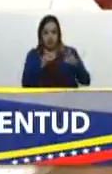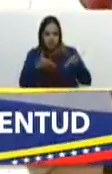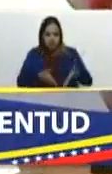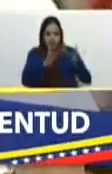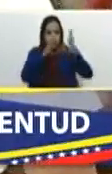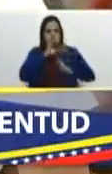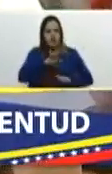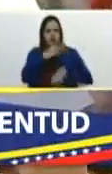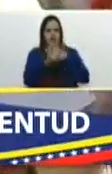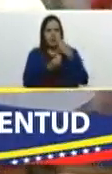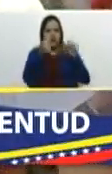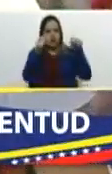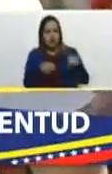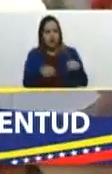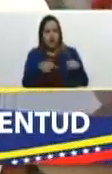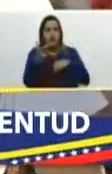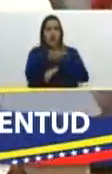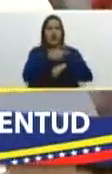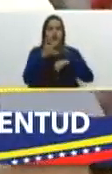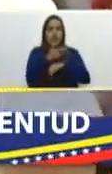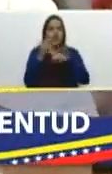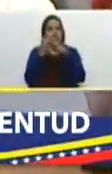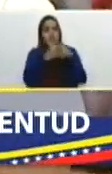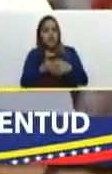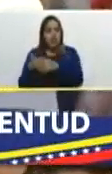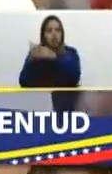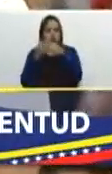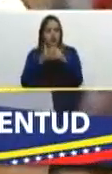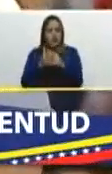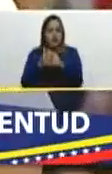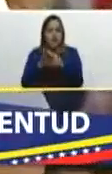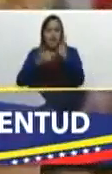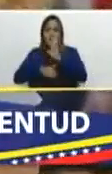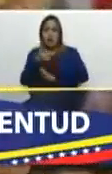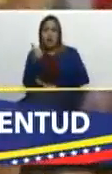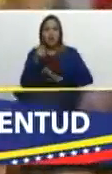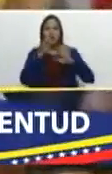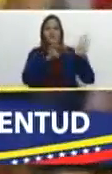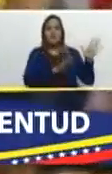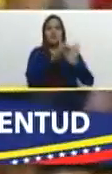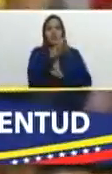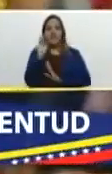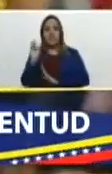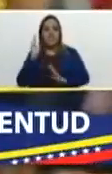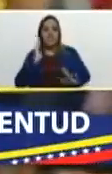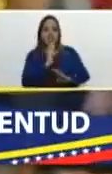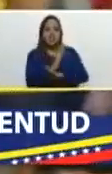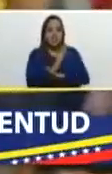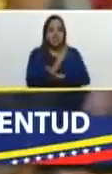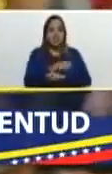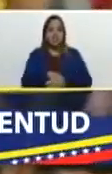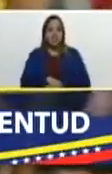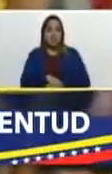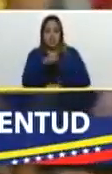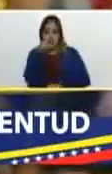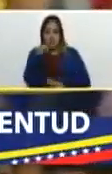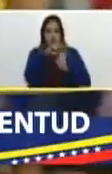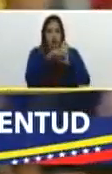hoy a que el gobierno de los Estados Unidos nos tenga más de 920 sanciones. Y que debido a esas